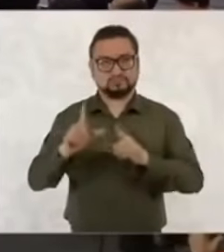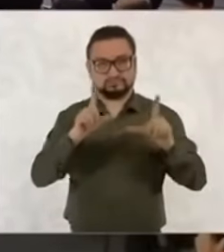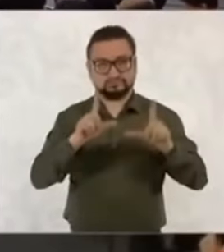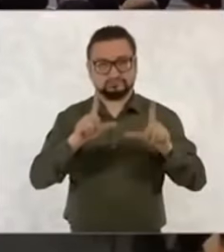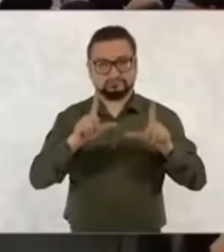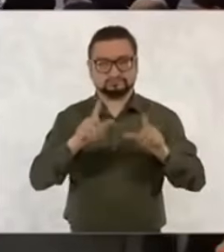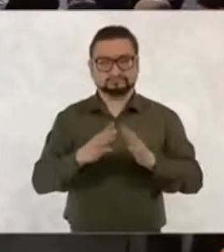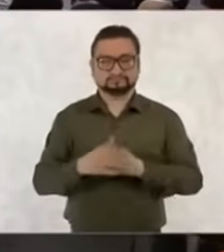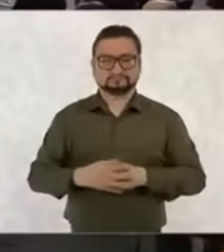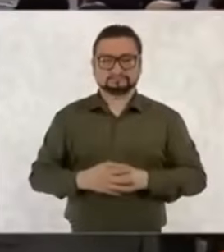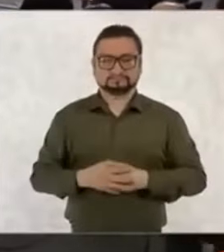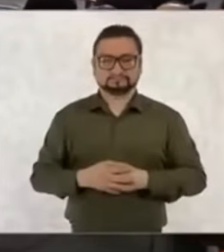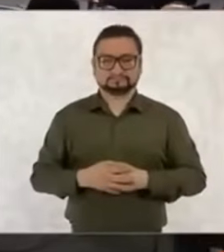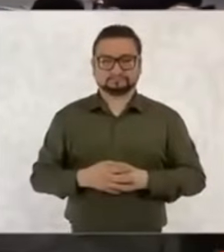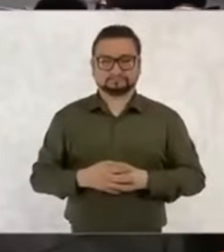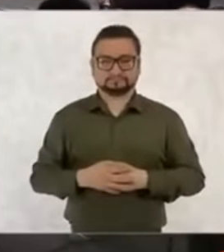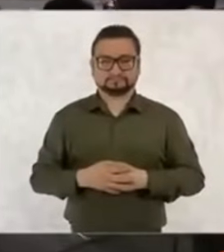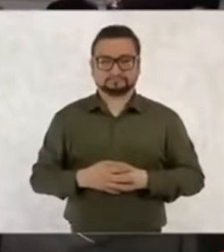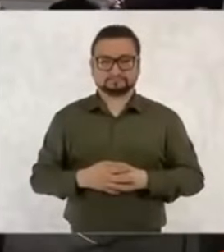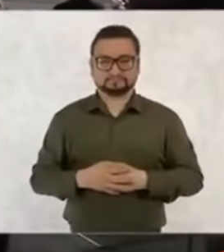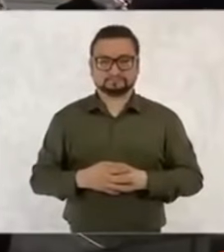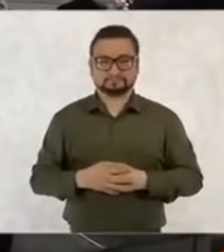presentación.